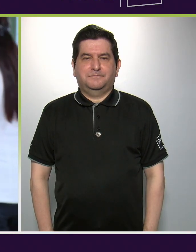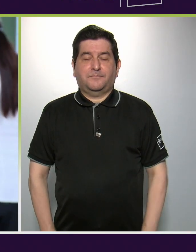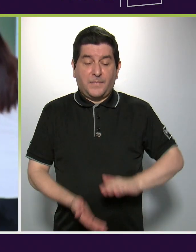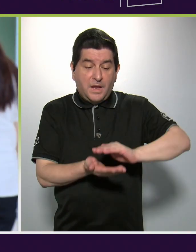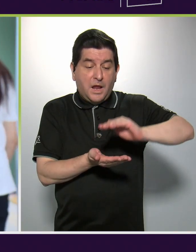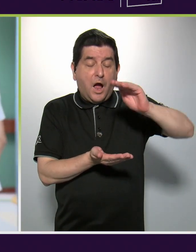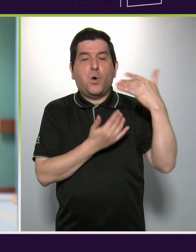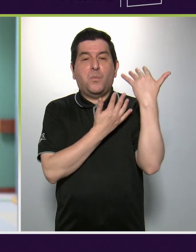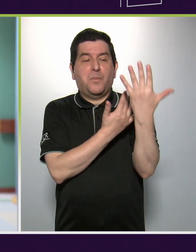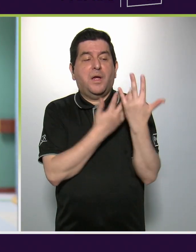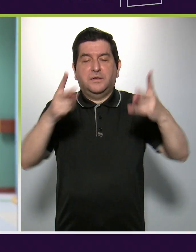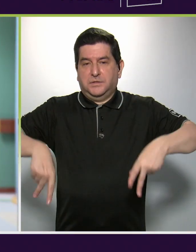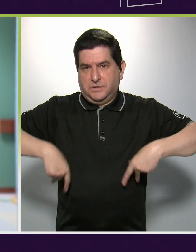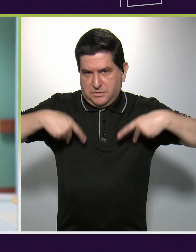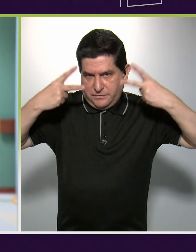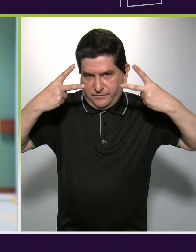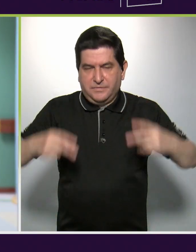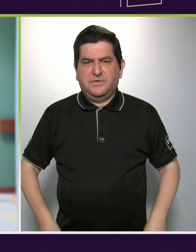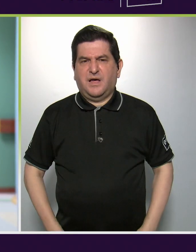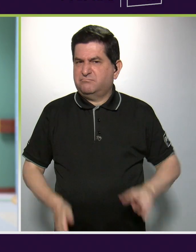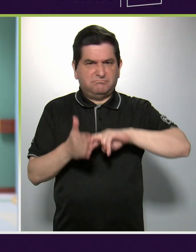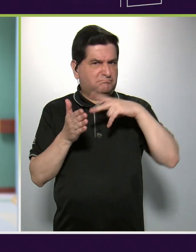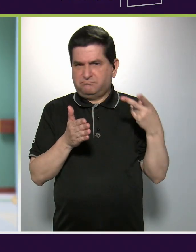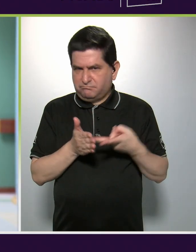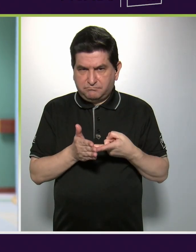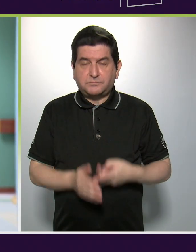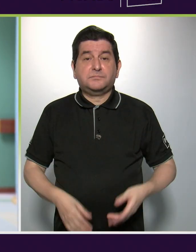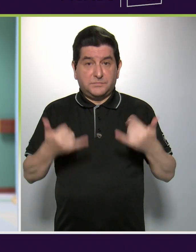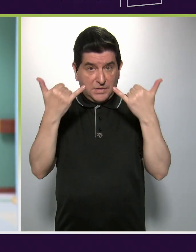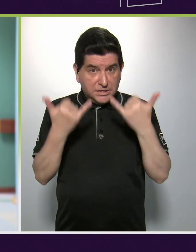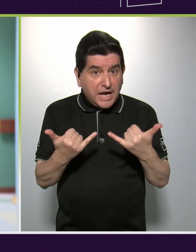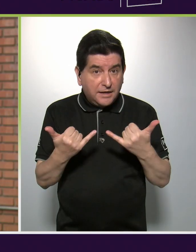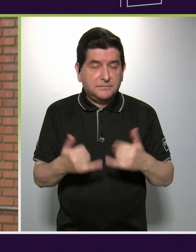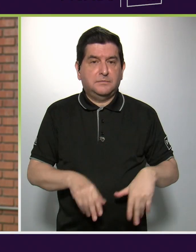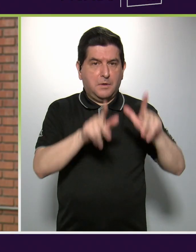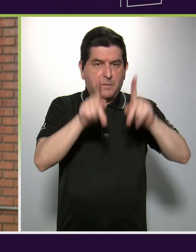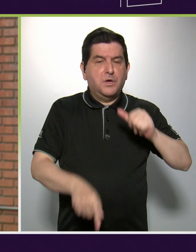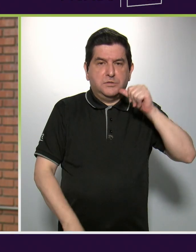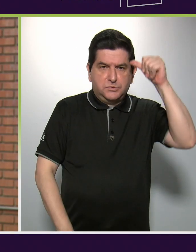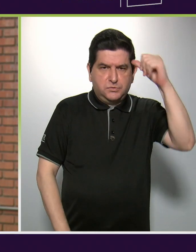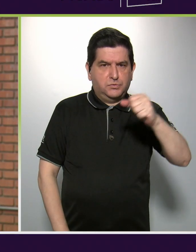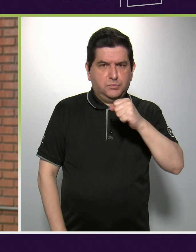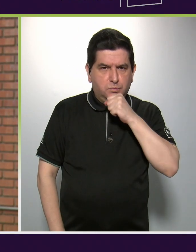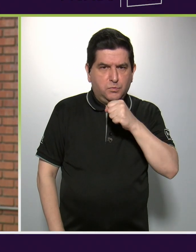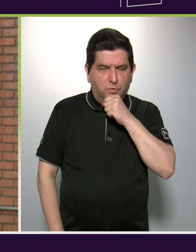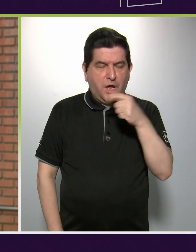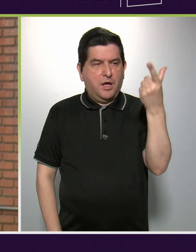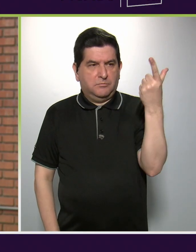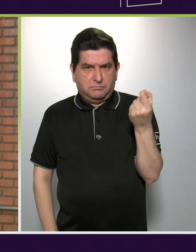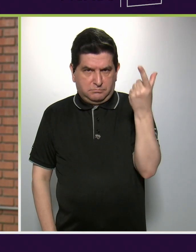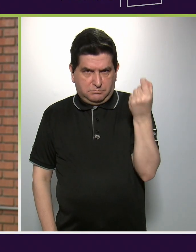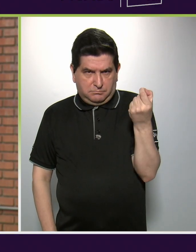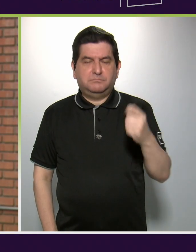Un aumento en la expectativa de vida, eso quiere decir que una vez que la persona adulta mayor se